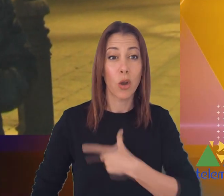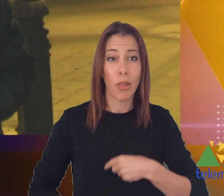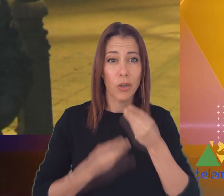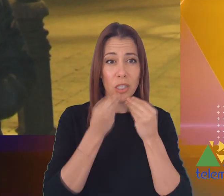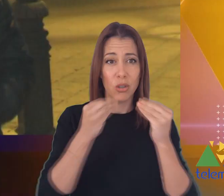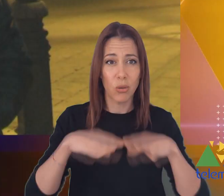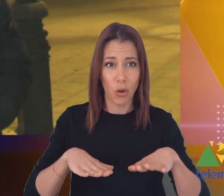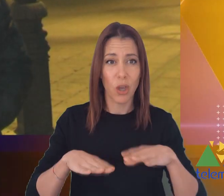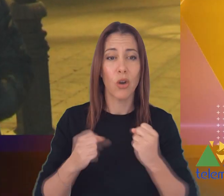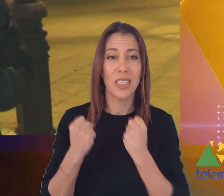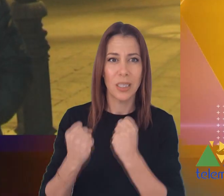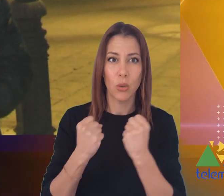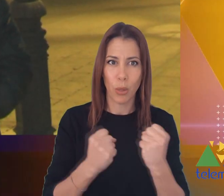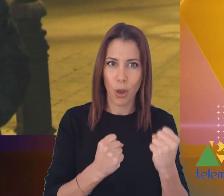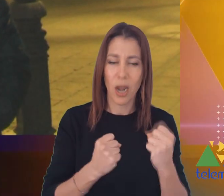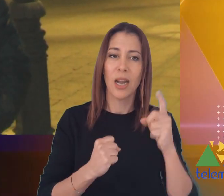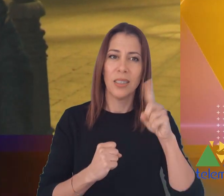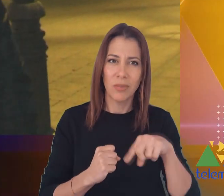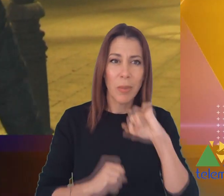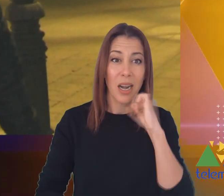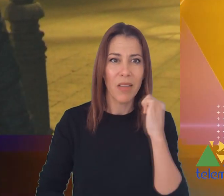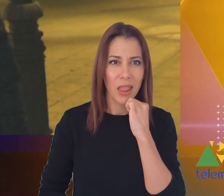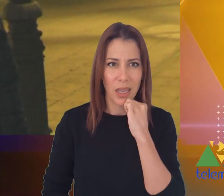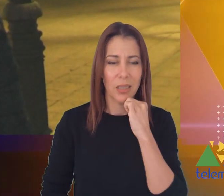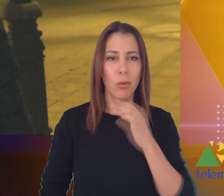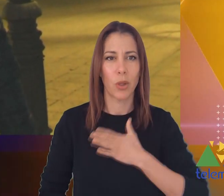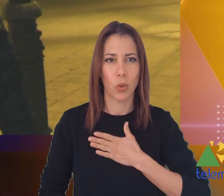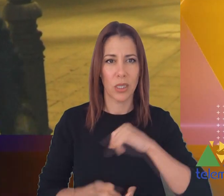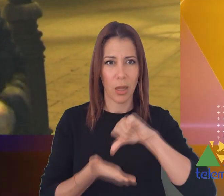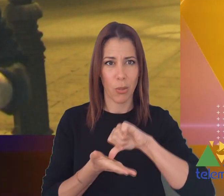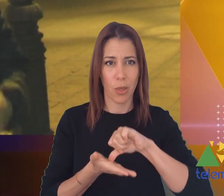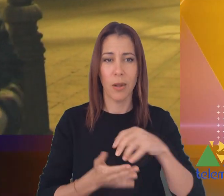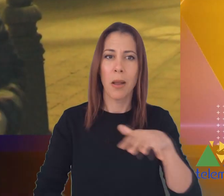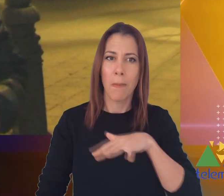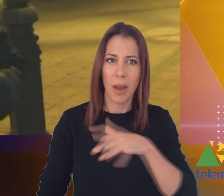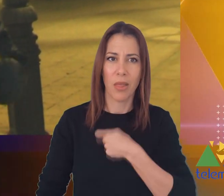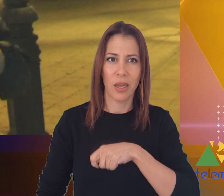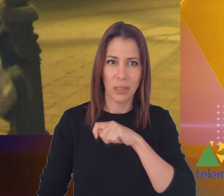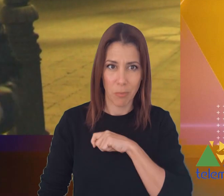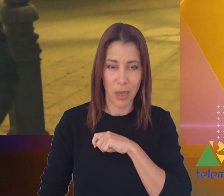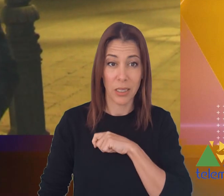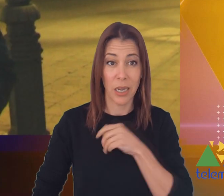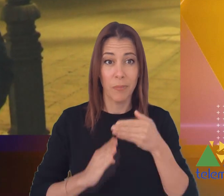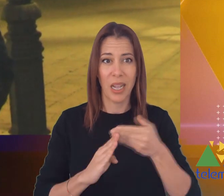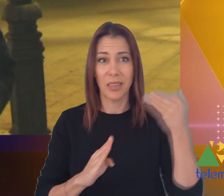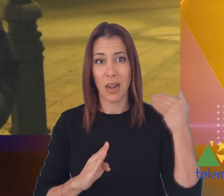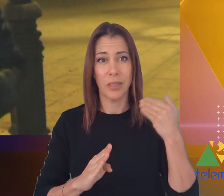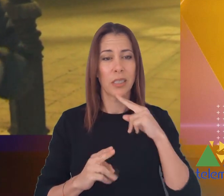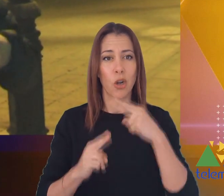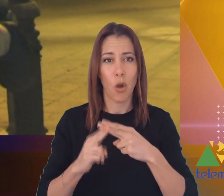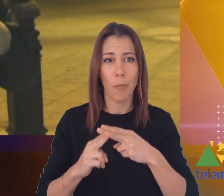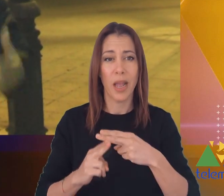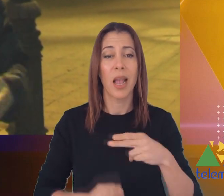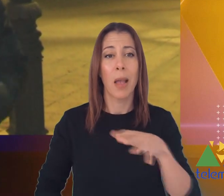histórico, el corazón institucional y el corazón reivindicativo de nuestra ciudad. La Plaza de España, anteriormente llamada Plaza Mayor,